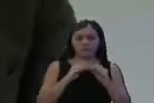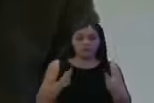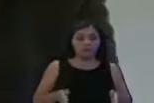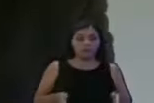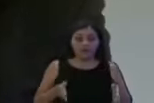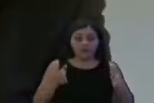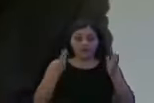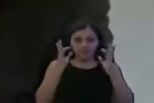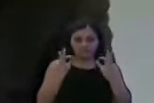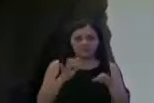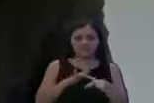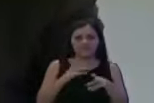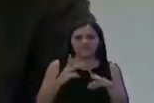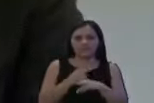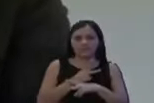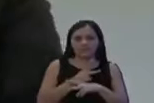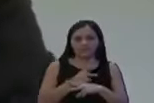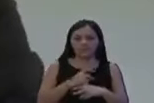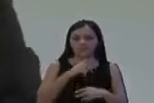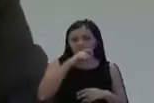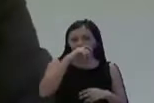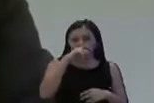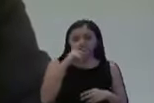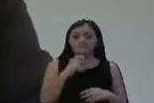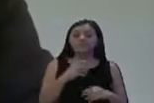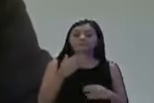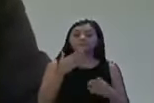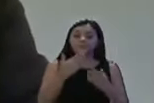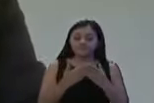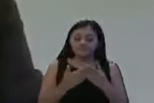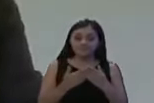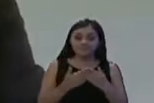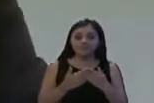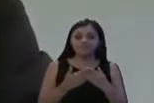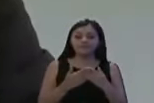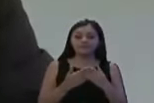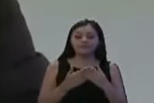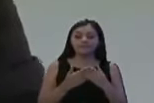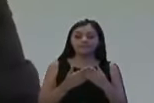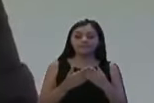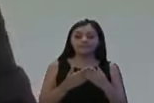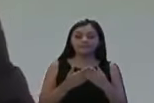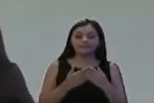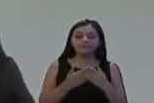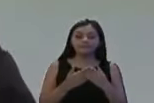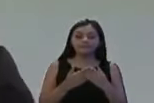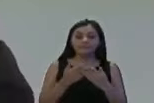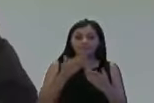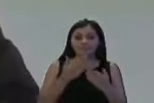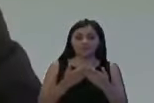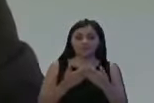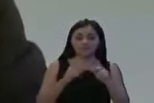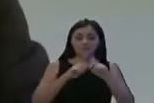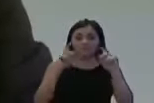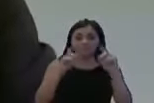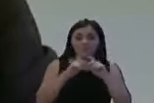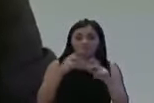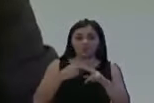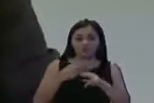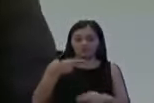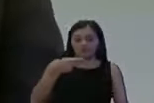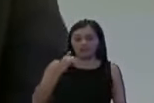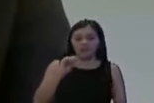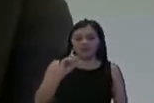vía de alto riesgo Muchas gracias a la compañía Hidalgo Hidalgo a los